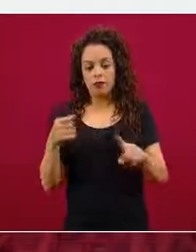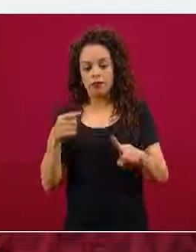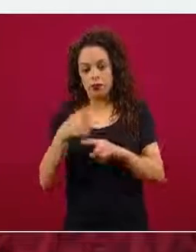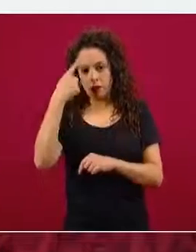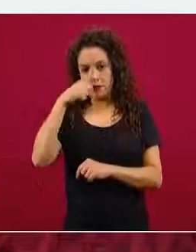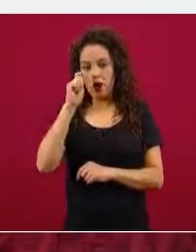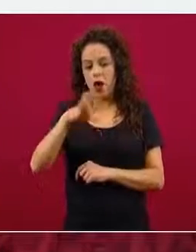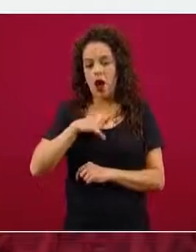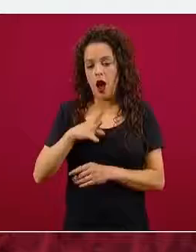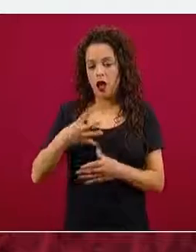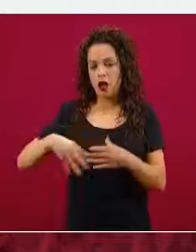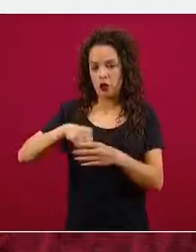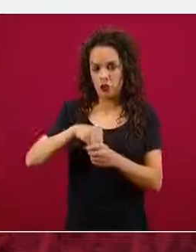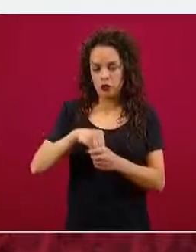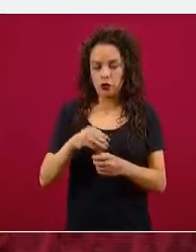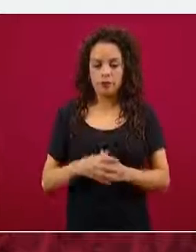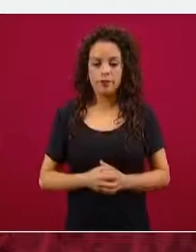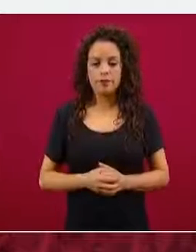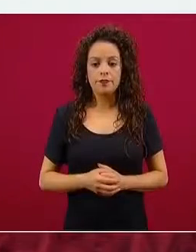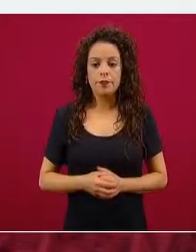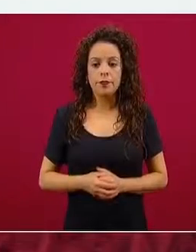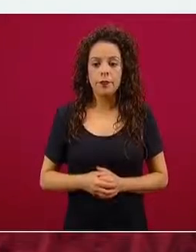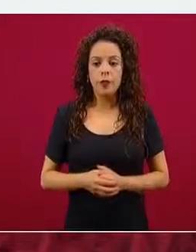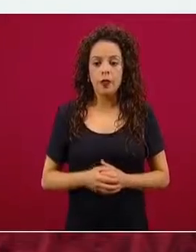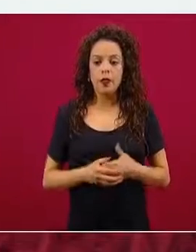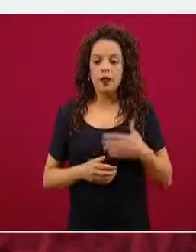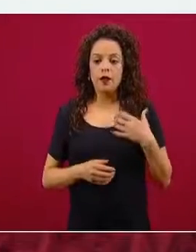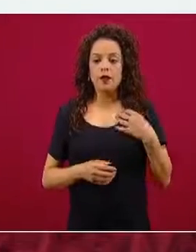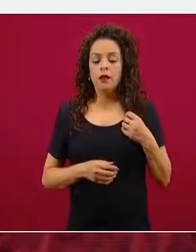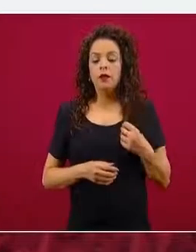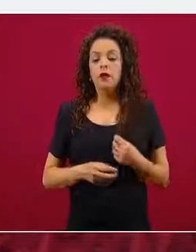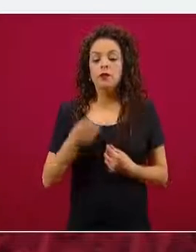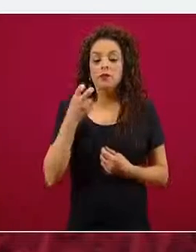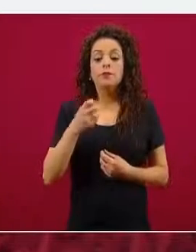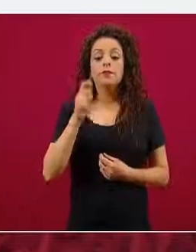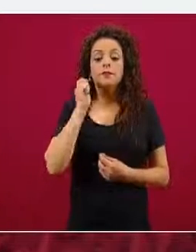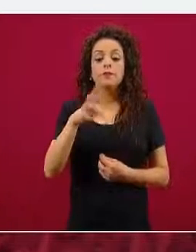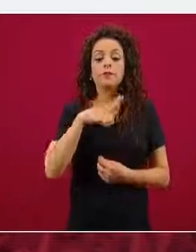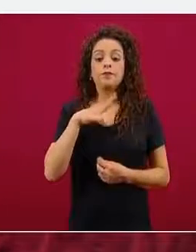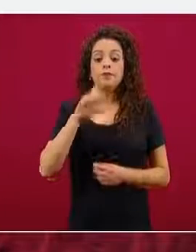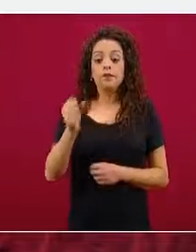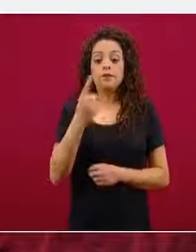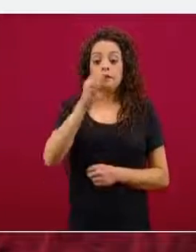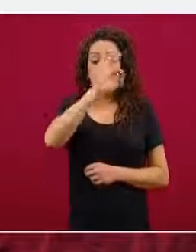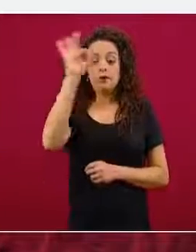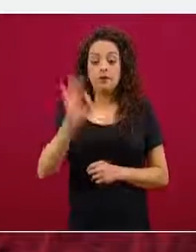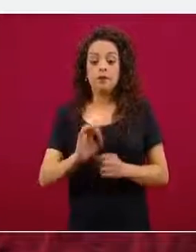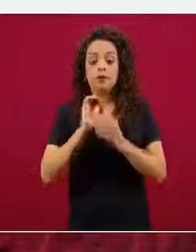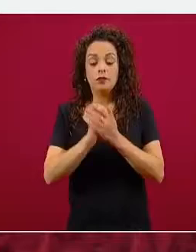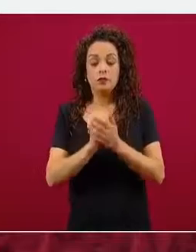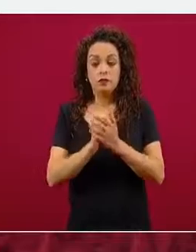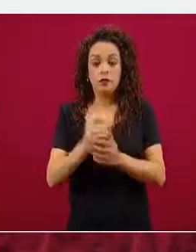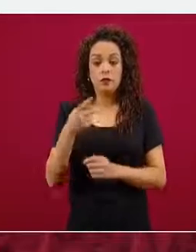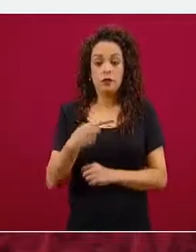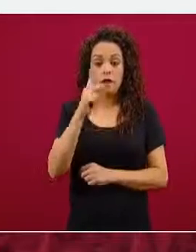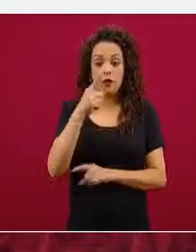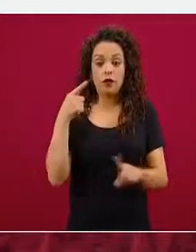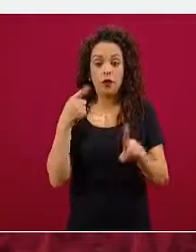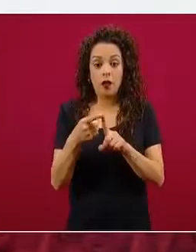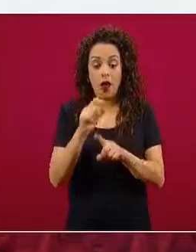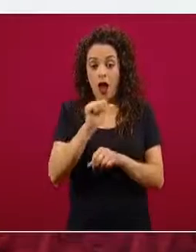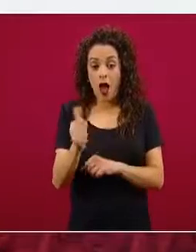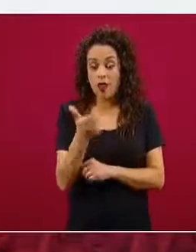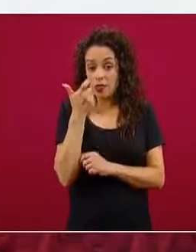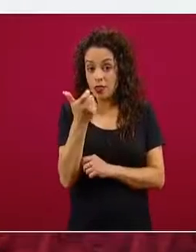inclusión. Aquí, bueno, pues explica 21% de tandas, aunque en términos de dinero,